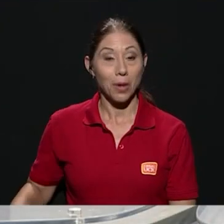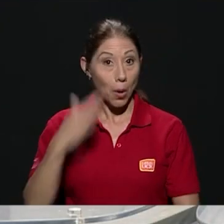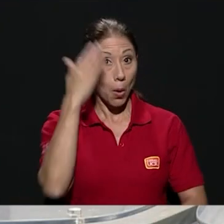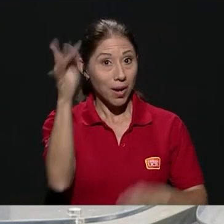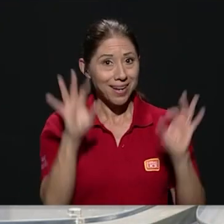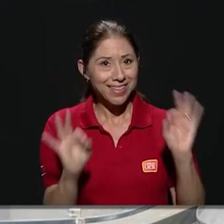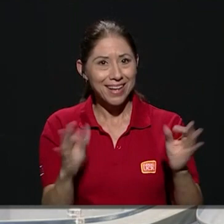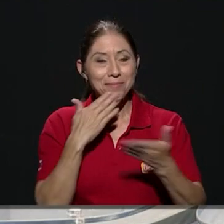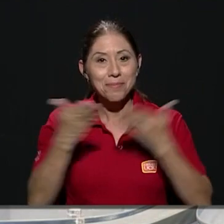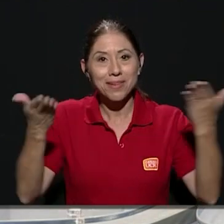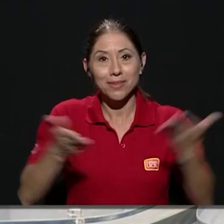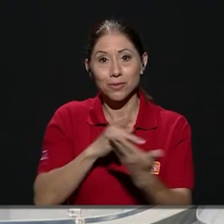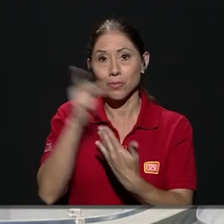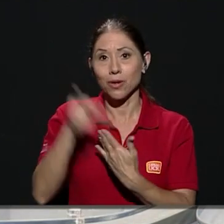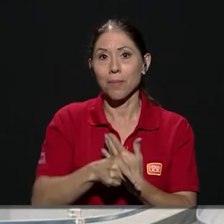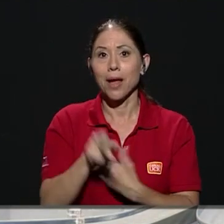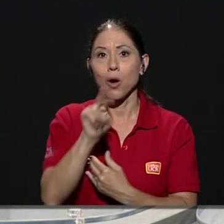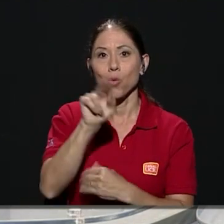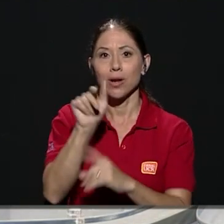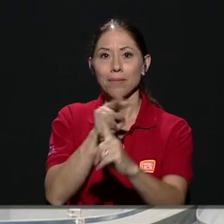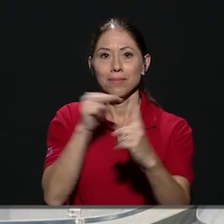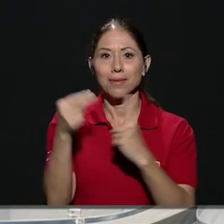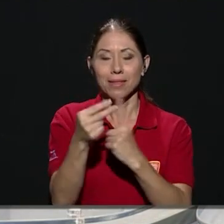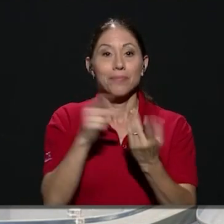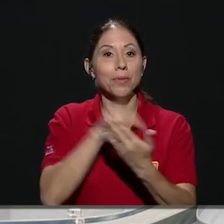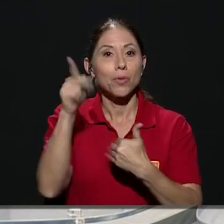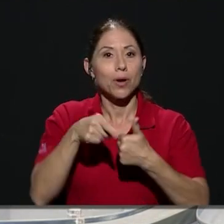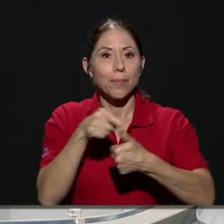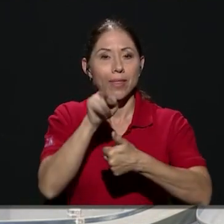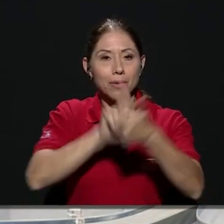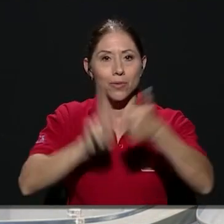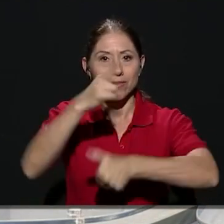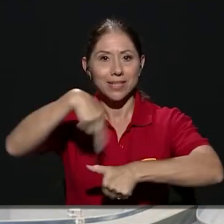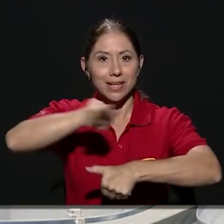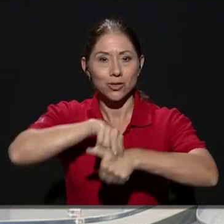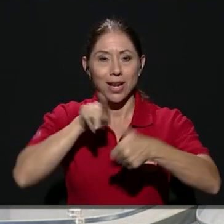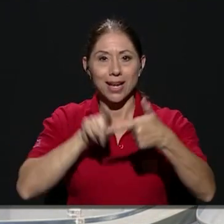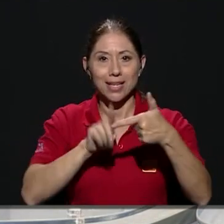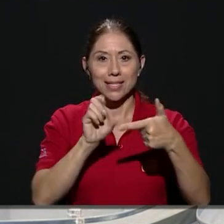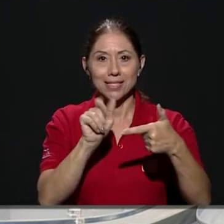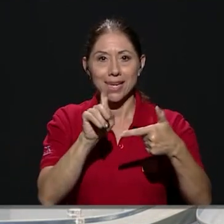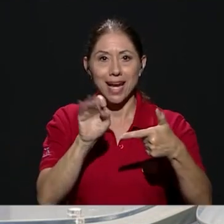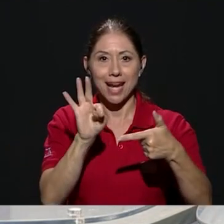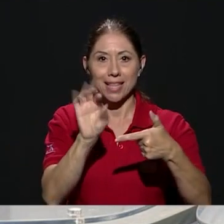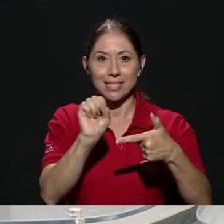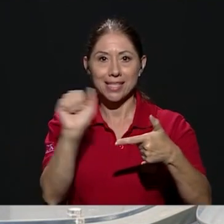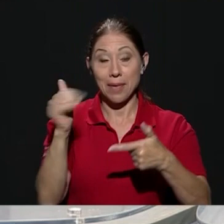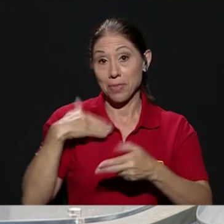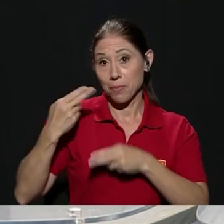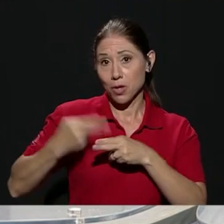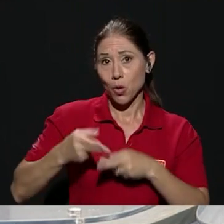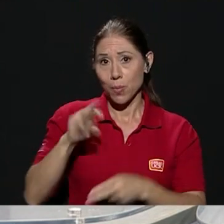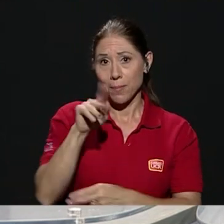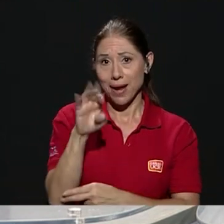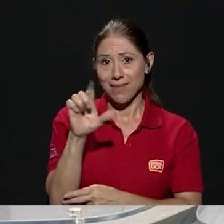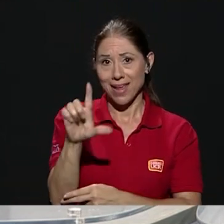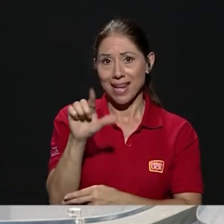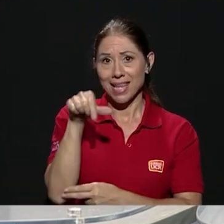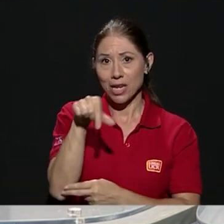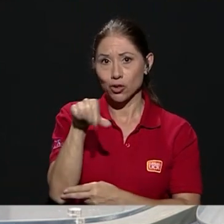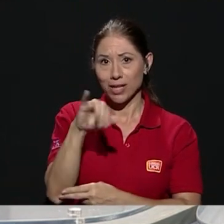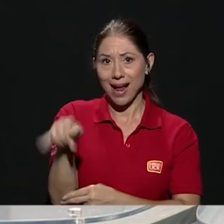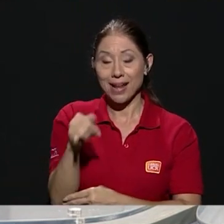Hola, ¿qué tal? Bienvenidos a una edición más de Una Mirada, el programa de la Universidad Nacional y del SINAC S.A. Mi nombre es Maribel Quiroz Jara y en